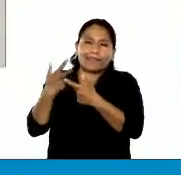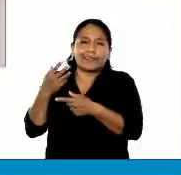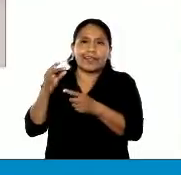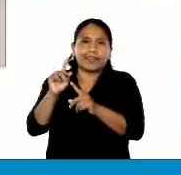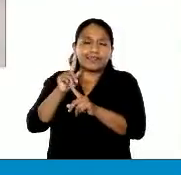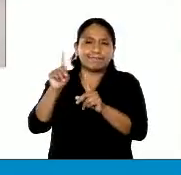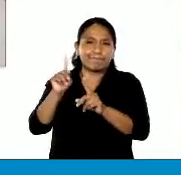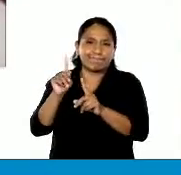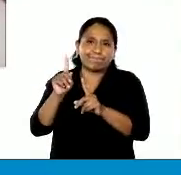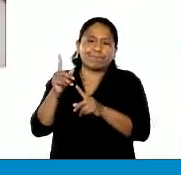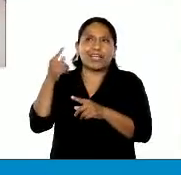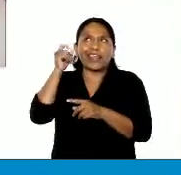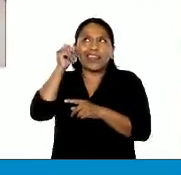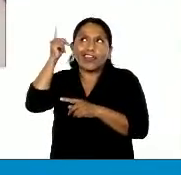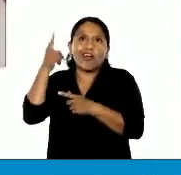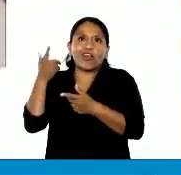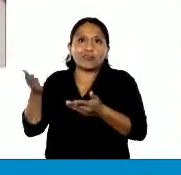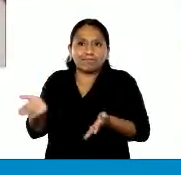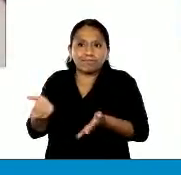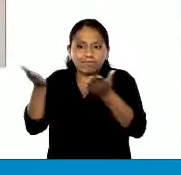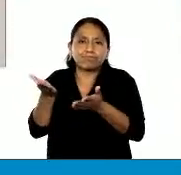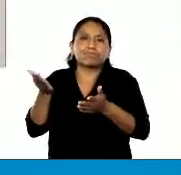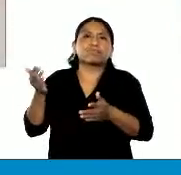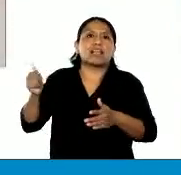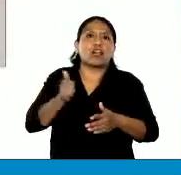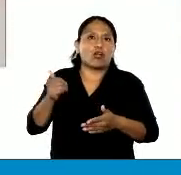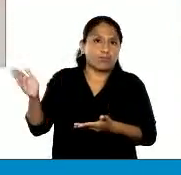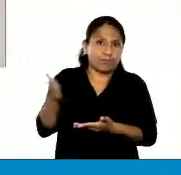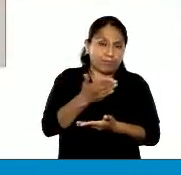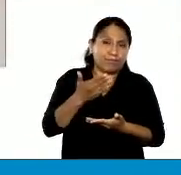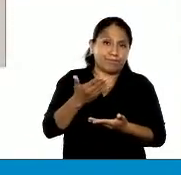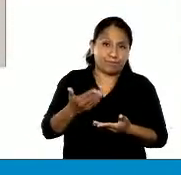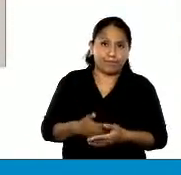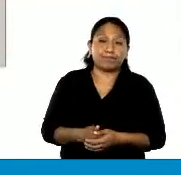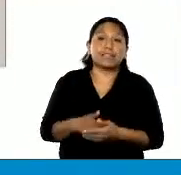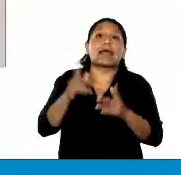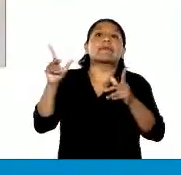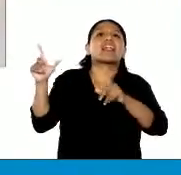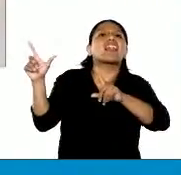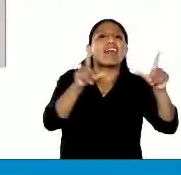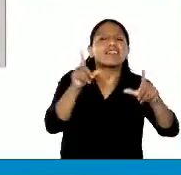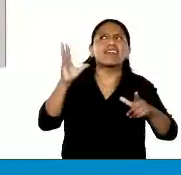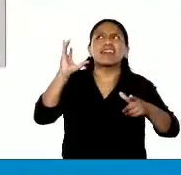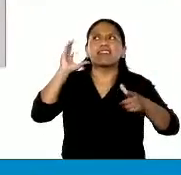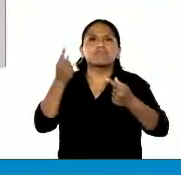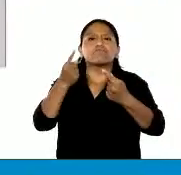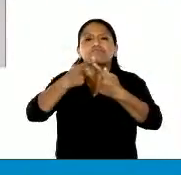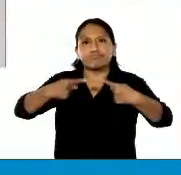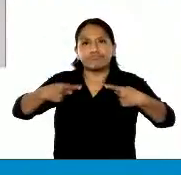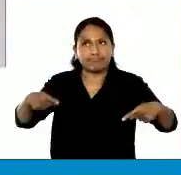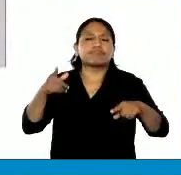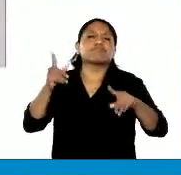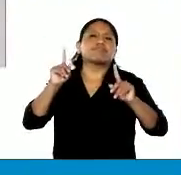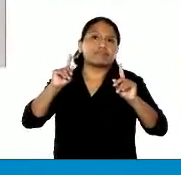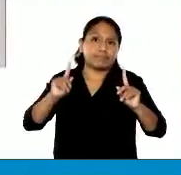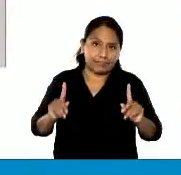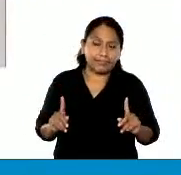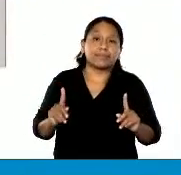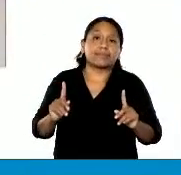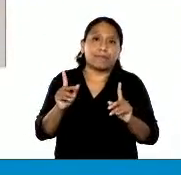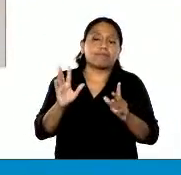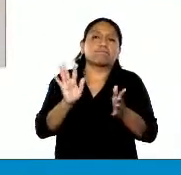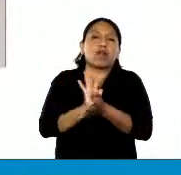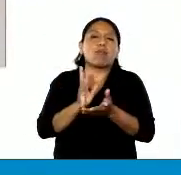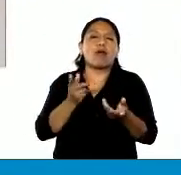recién, ideólogos e impulsores del golpe genocida. Por su parte, los medios masivos de comunicación, que novedad, fueron aparatos